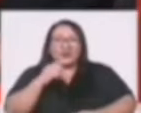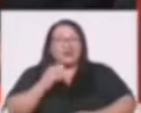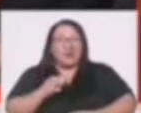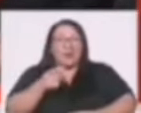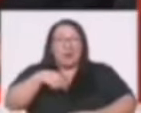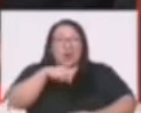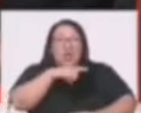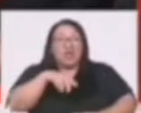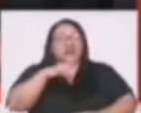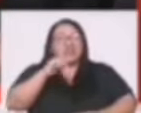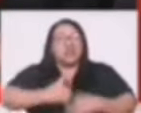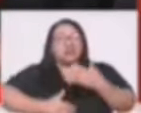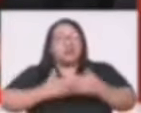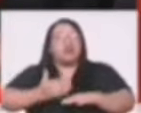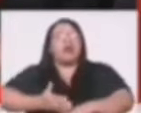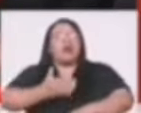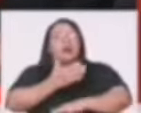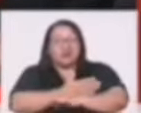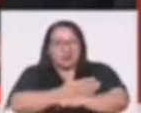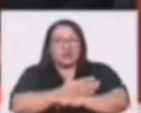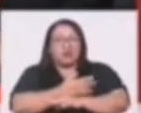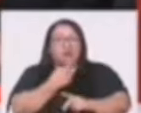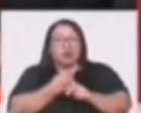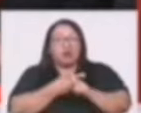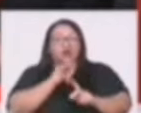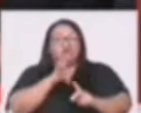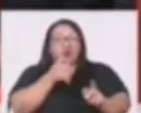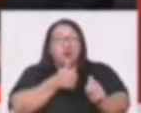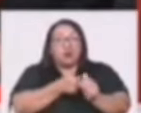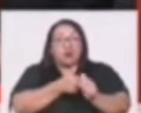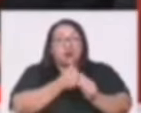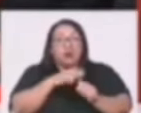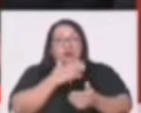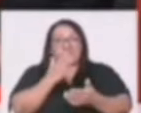cierto, ya que ellos vienen siendo procesados constitucionalmente por su propio.